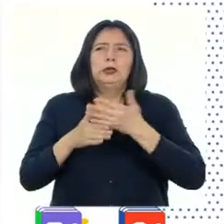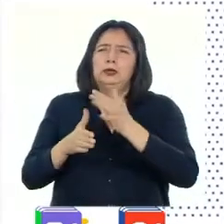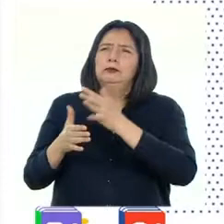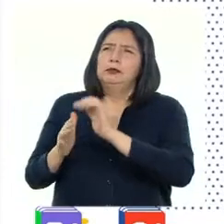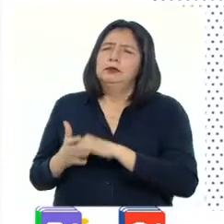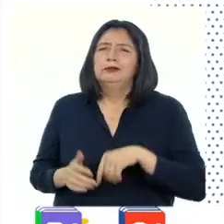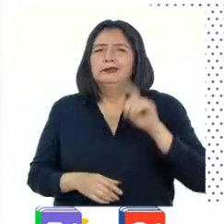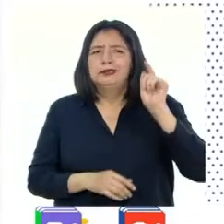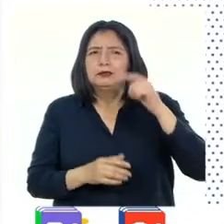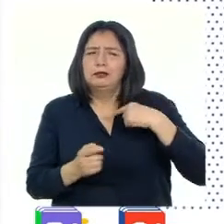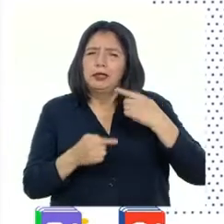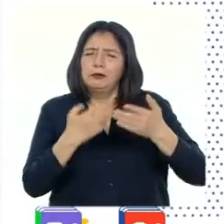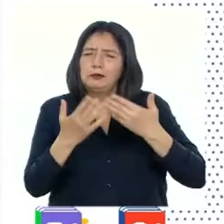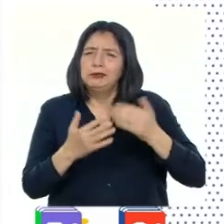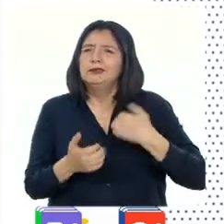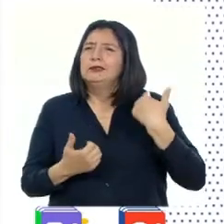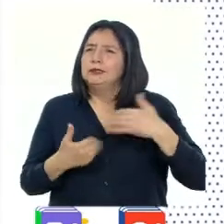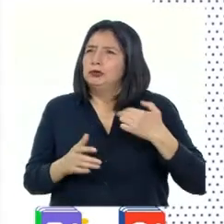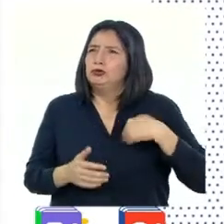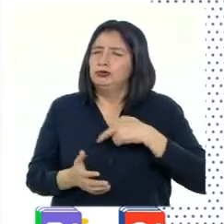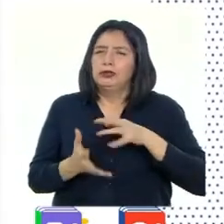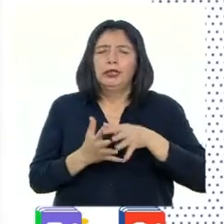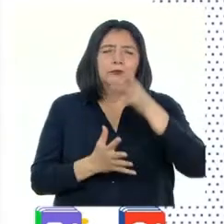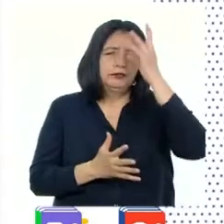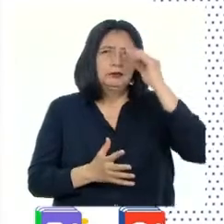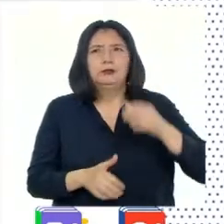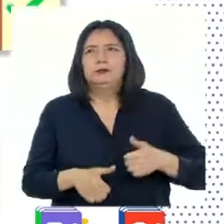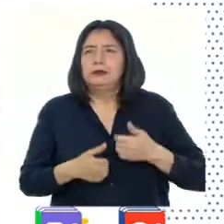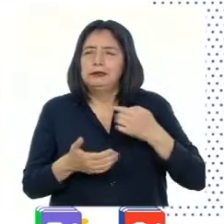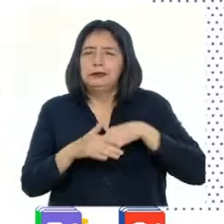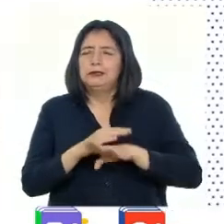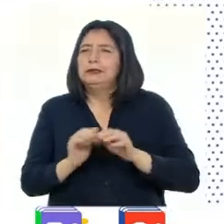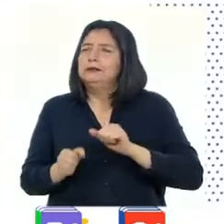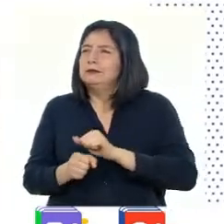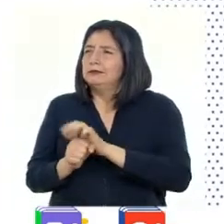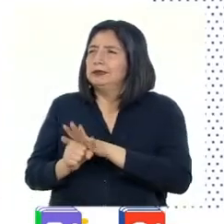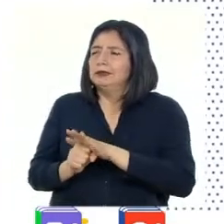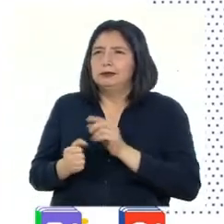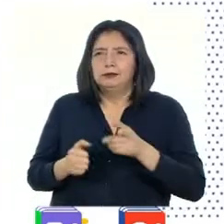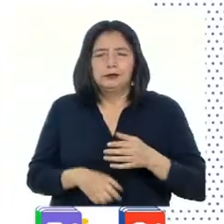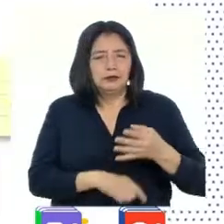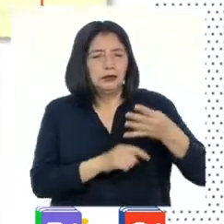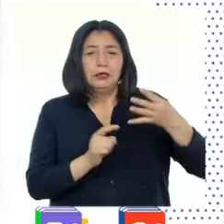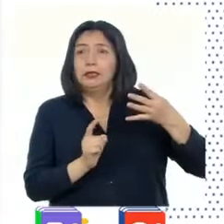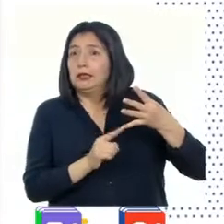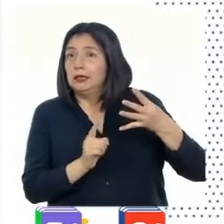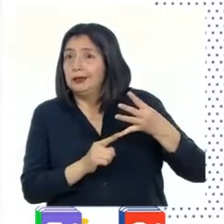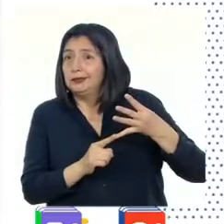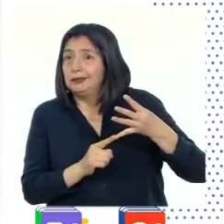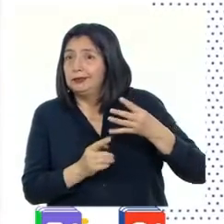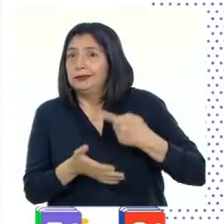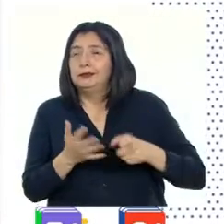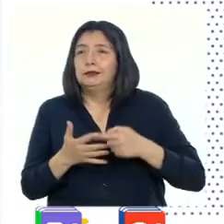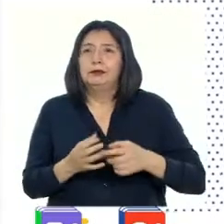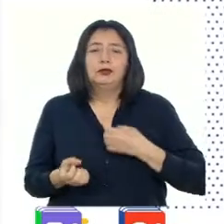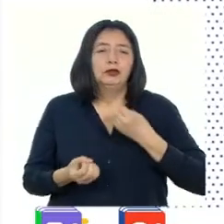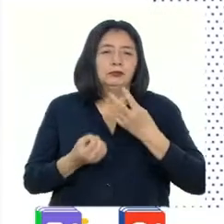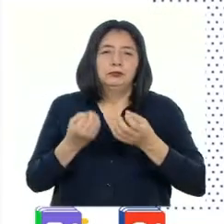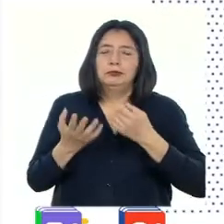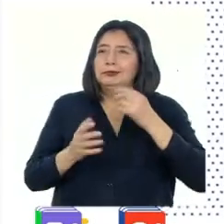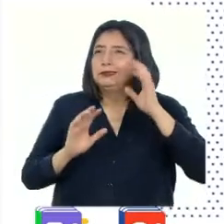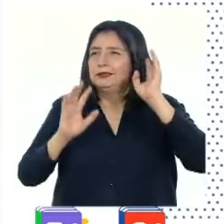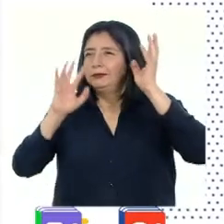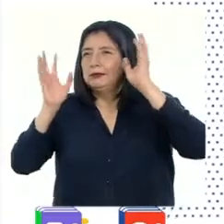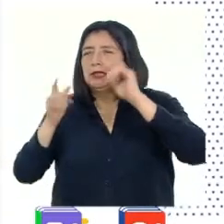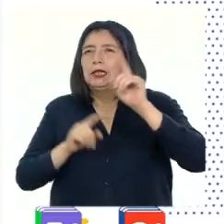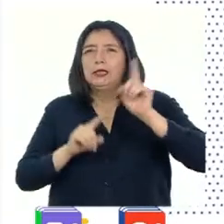compartimos nuestros testimonios orales sobre lo que aprendimos de la vida en pandemia. Así que hoy nos toca expresar de manera